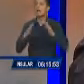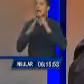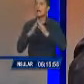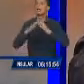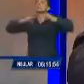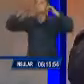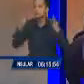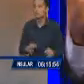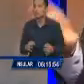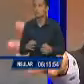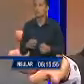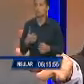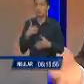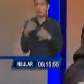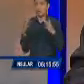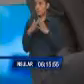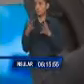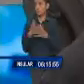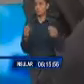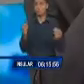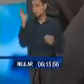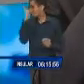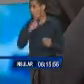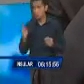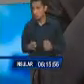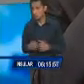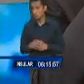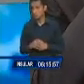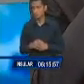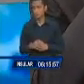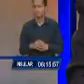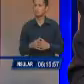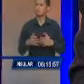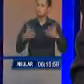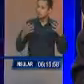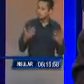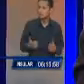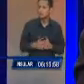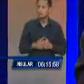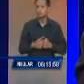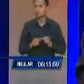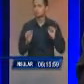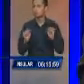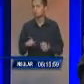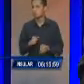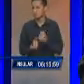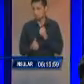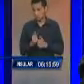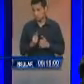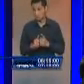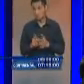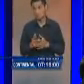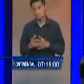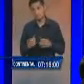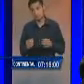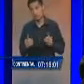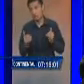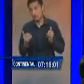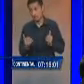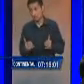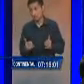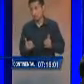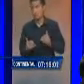está, no va a desaparecer, ¿no es cierto? Entonces, mira, para salir de este problema que existe actualmente por